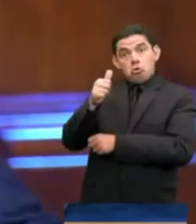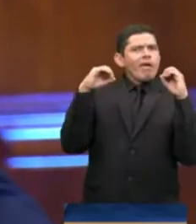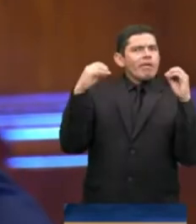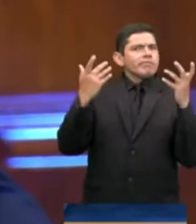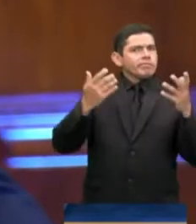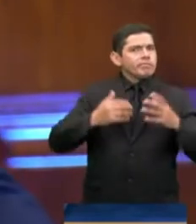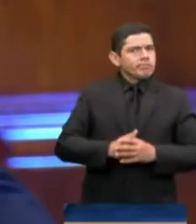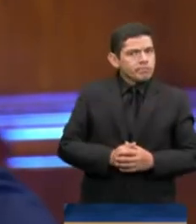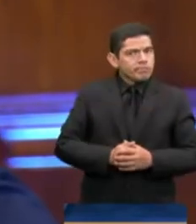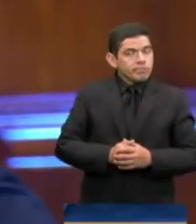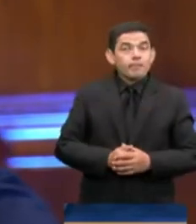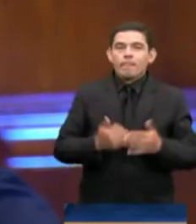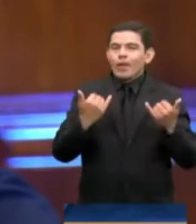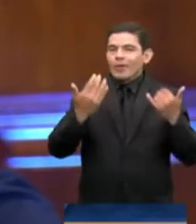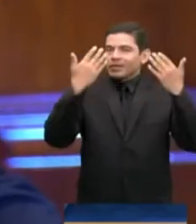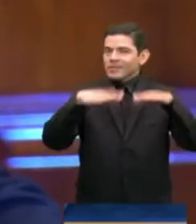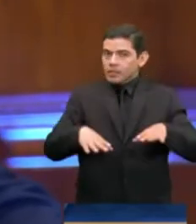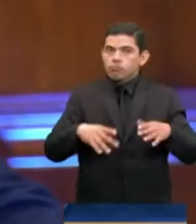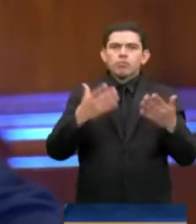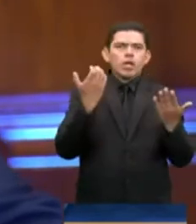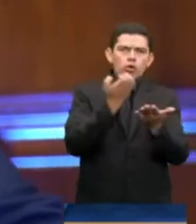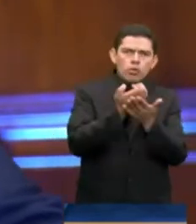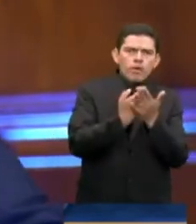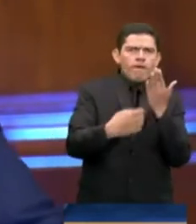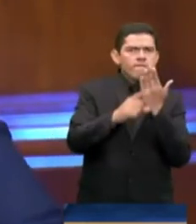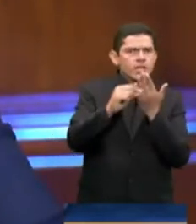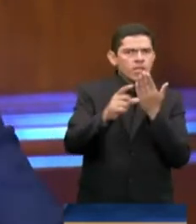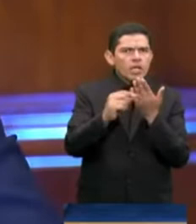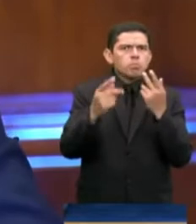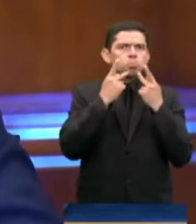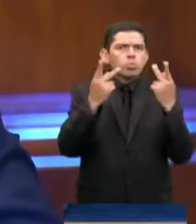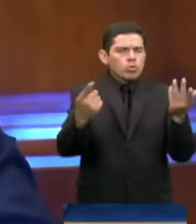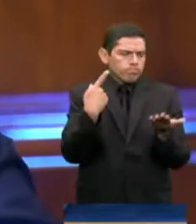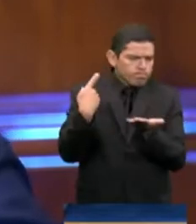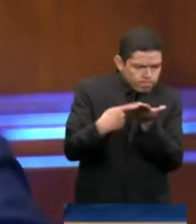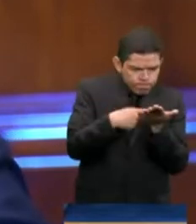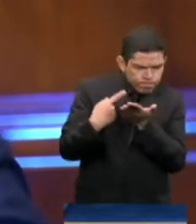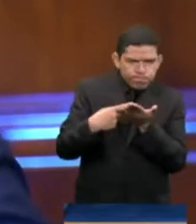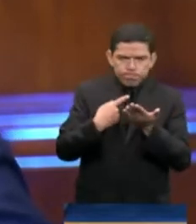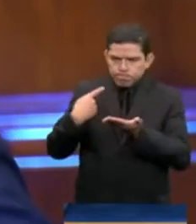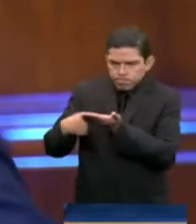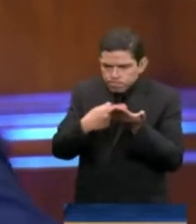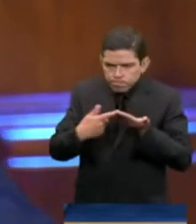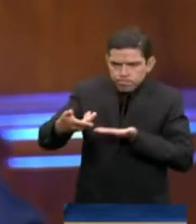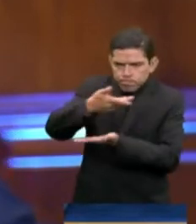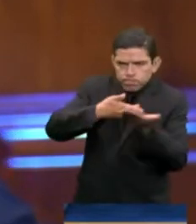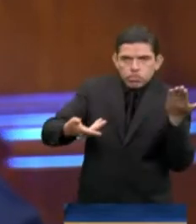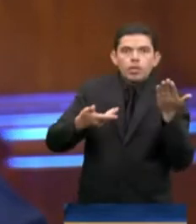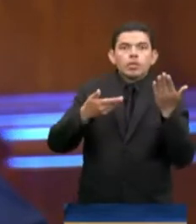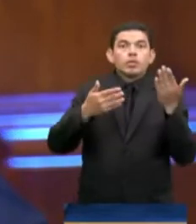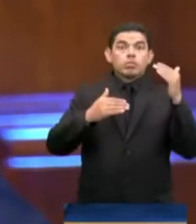gobierno. Y en cuanto a nuestras finanzas públicas, nuestra decisiva gestión está